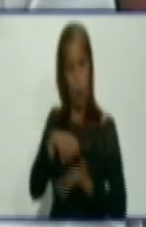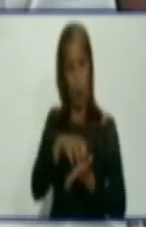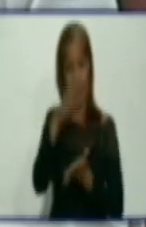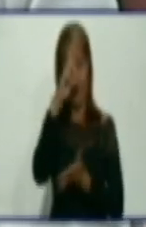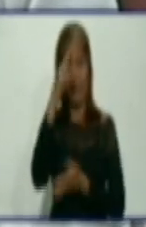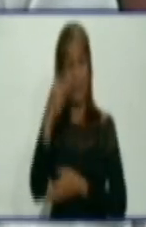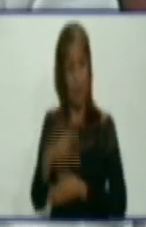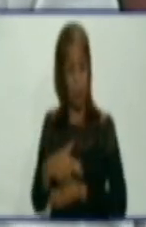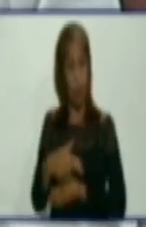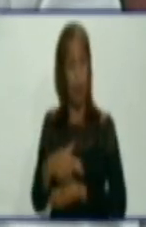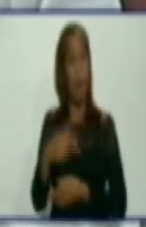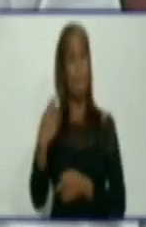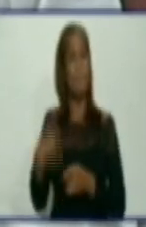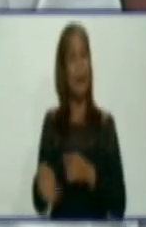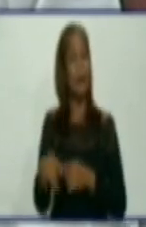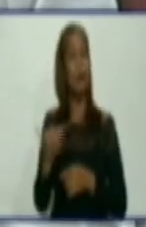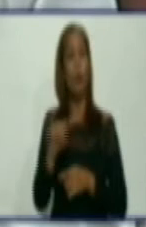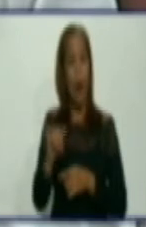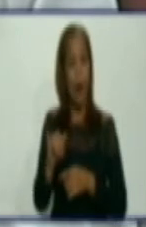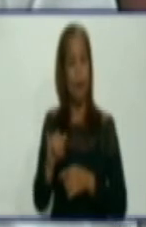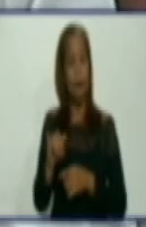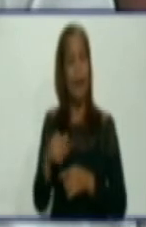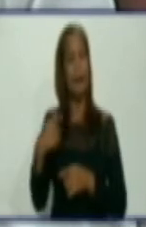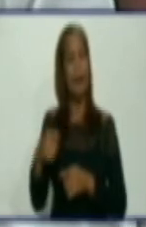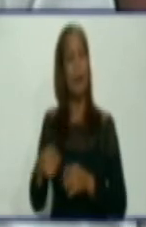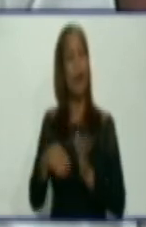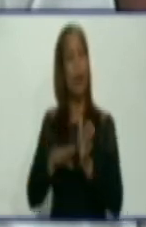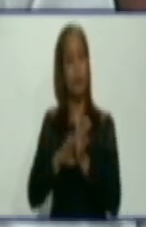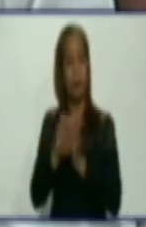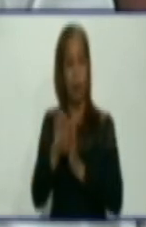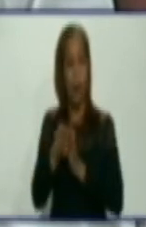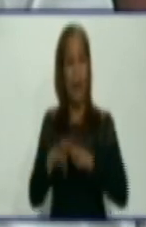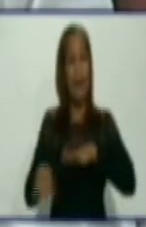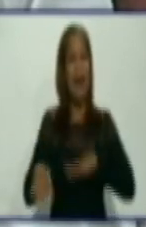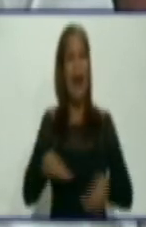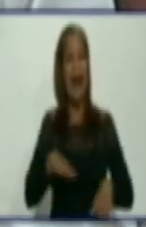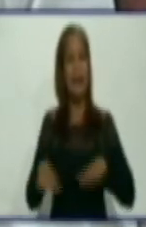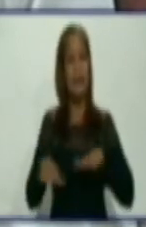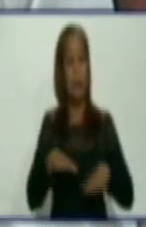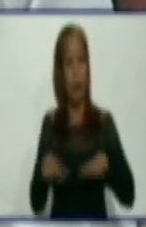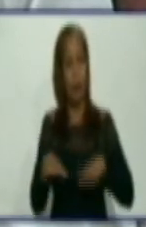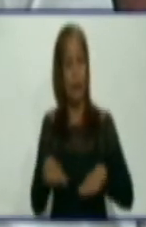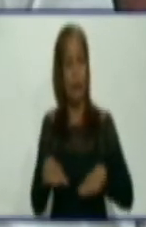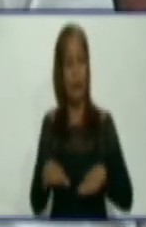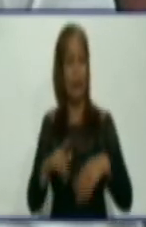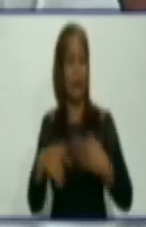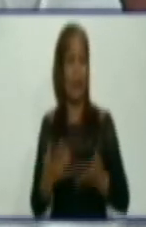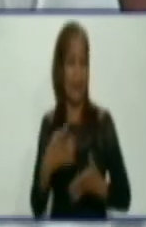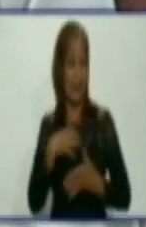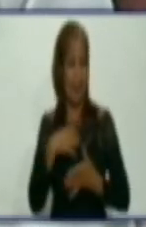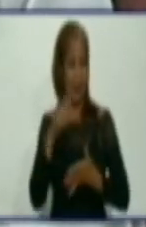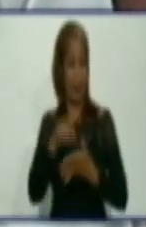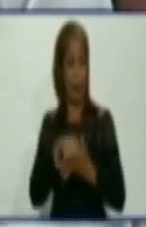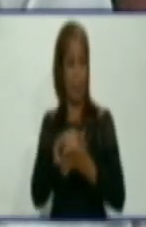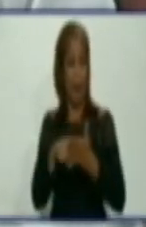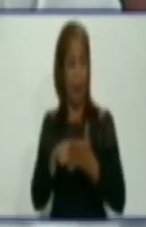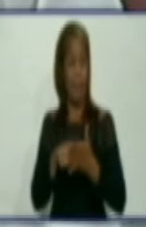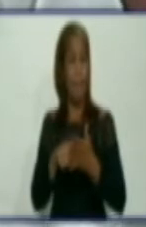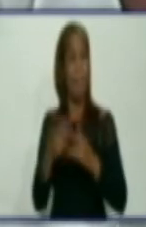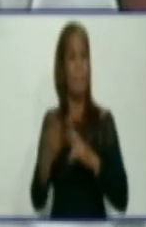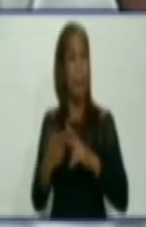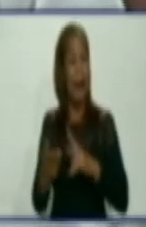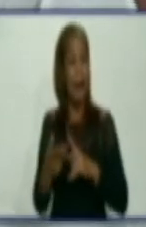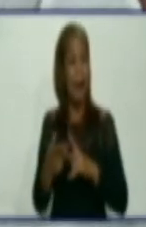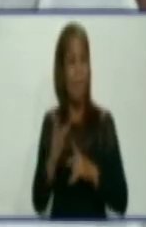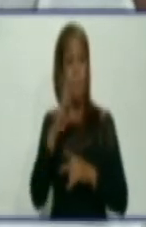extremando las acciones que están previstas en el plan, vinculadas fundamentalmente con encontrar a tiempo a todas